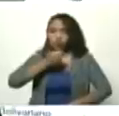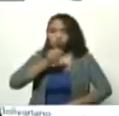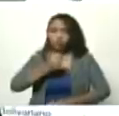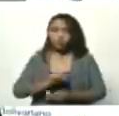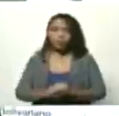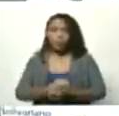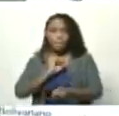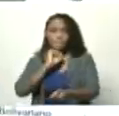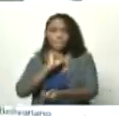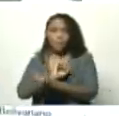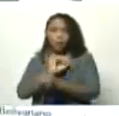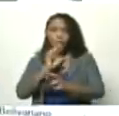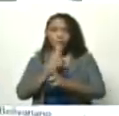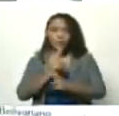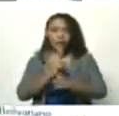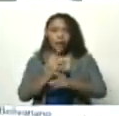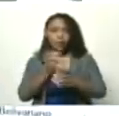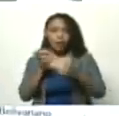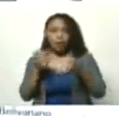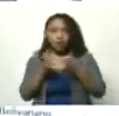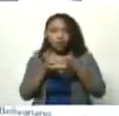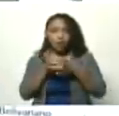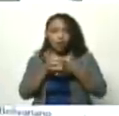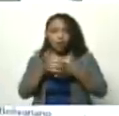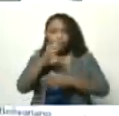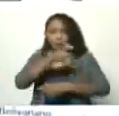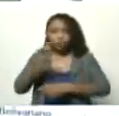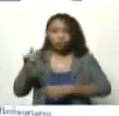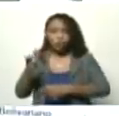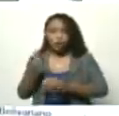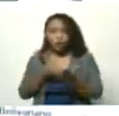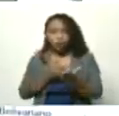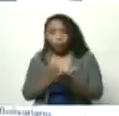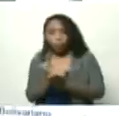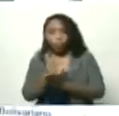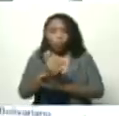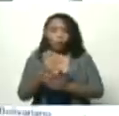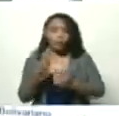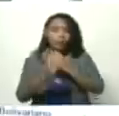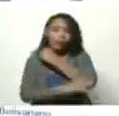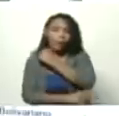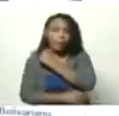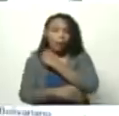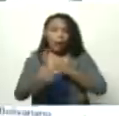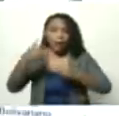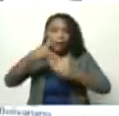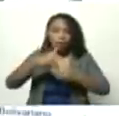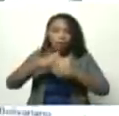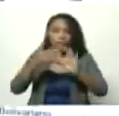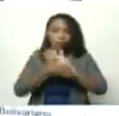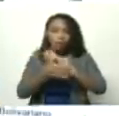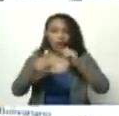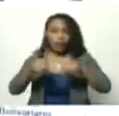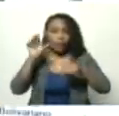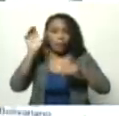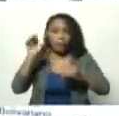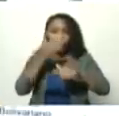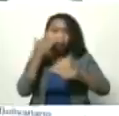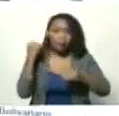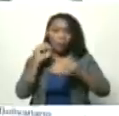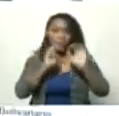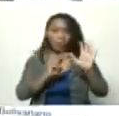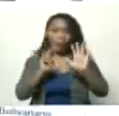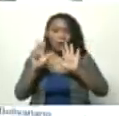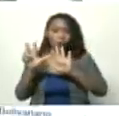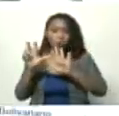captura de una red de ciudadanos que desviaban y contrabandeaban el combustible en nuestro país. Desde el pasado 28 de